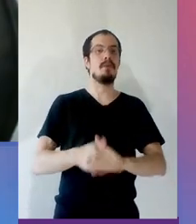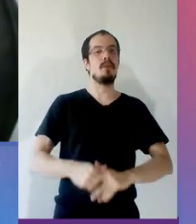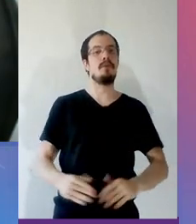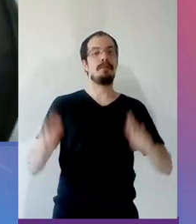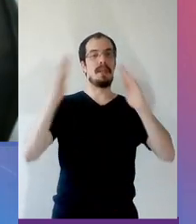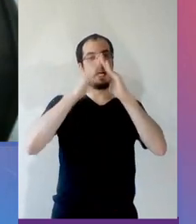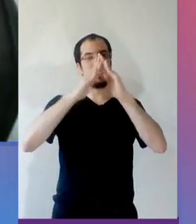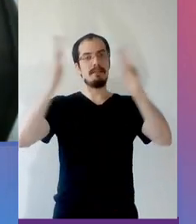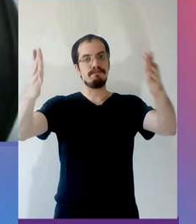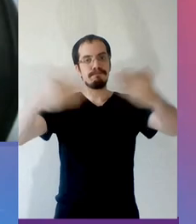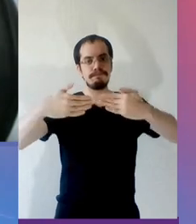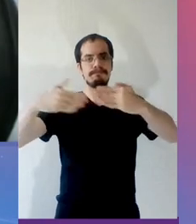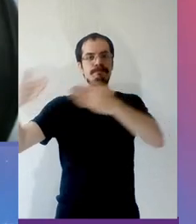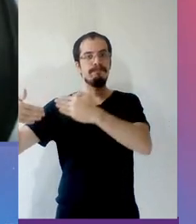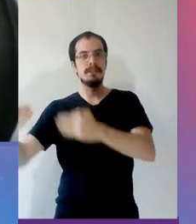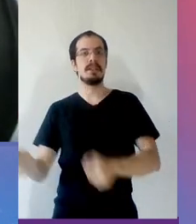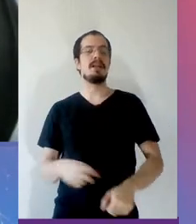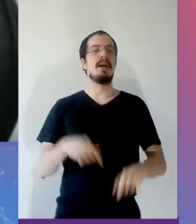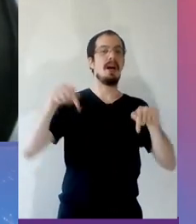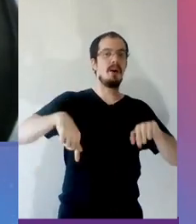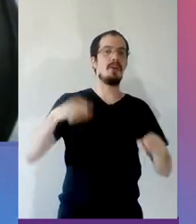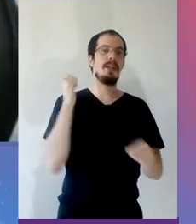si ustedes consideran que en Chile